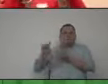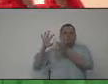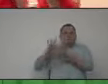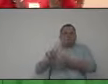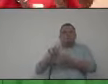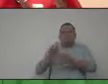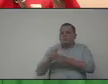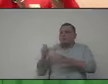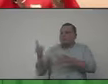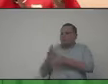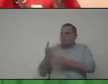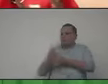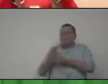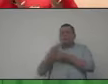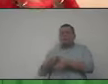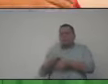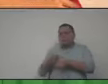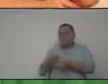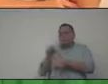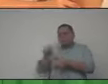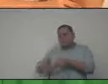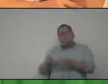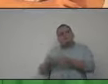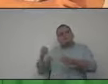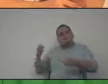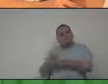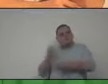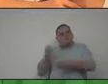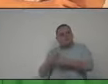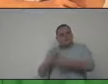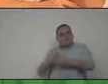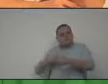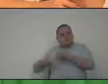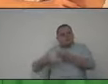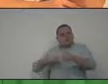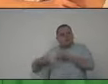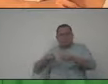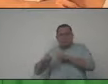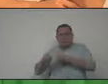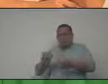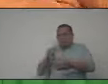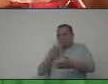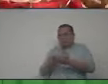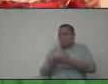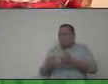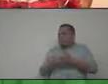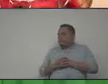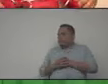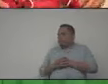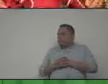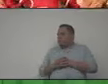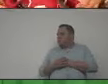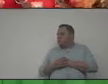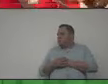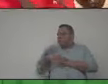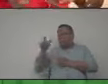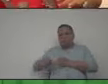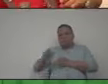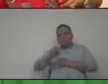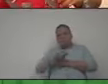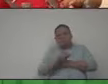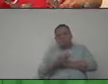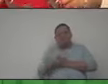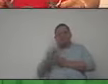muy, muy, muy, muy corto, pero estamos en ese trabajo. Muchísimas gracias a todos los que han estado